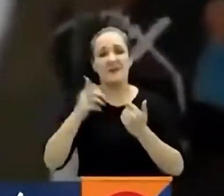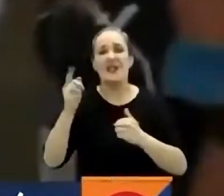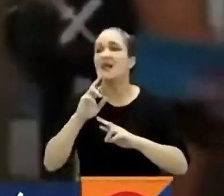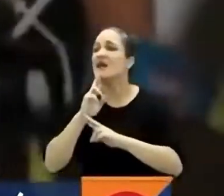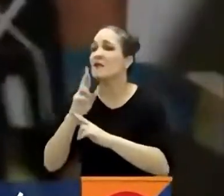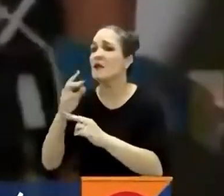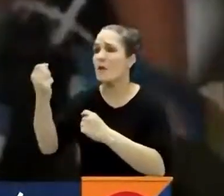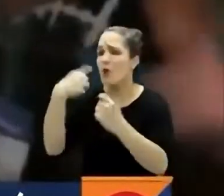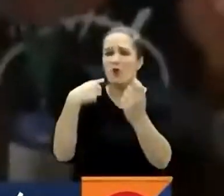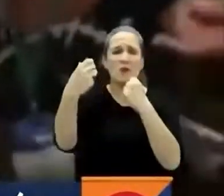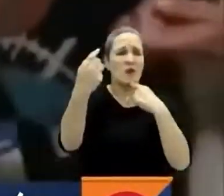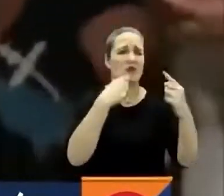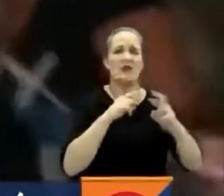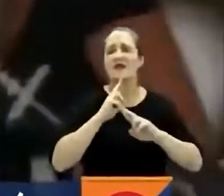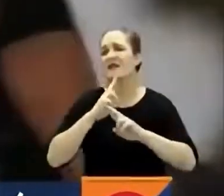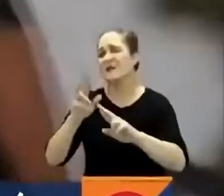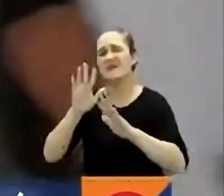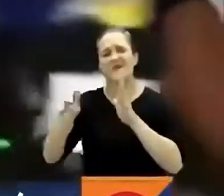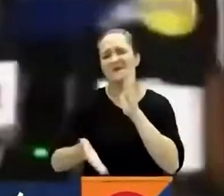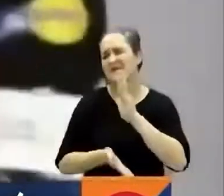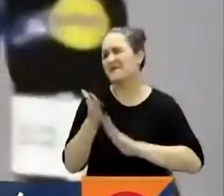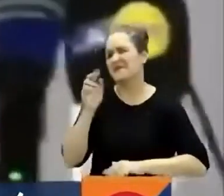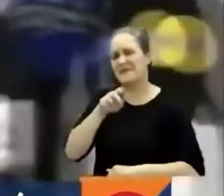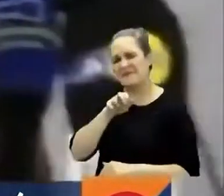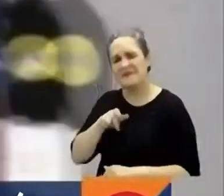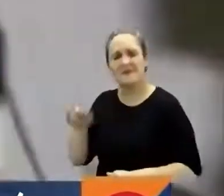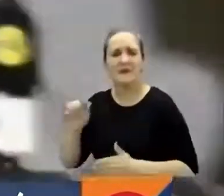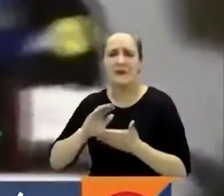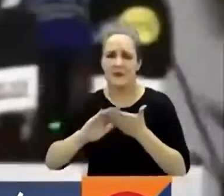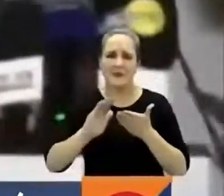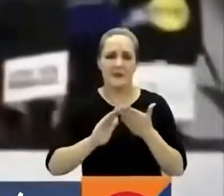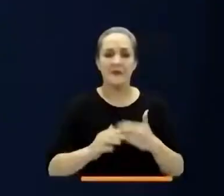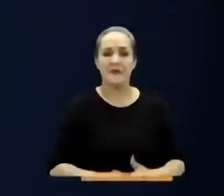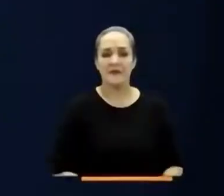las preguntas de periodistas y abandonar la rueda de prensa.